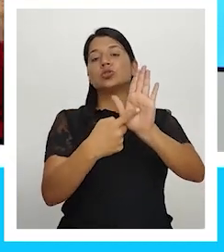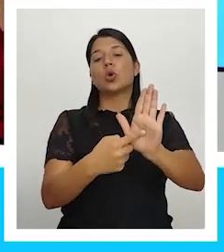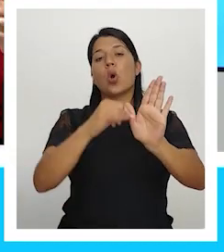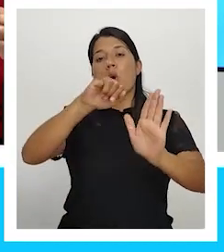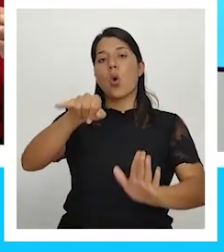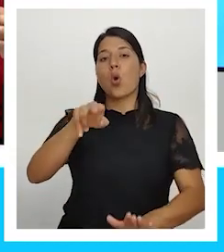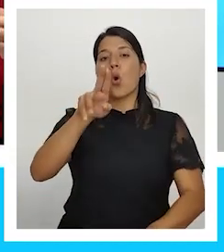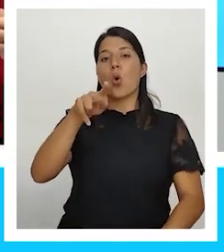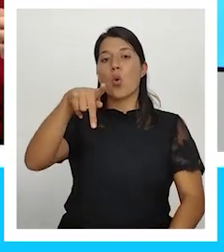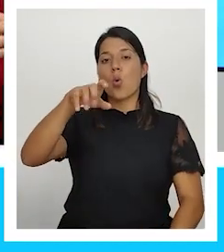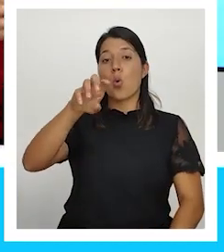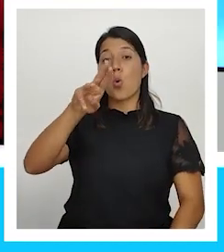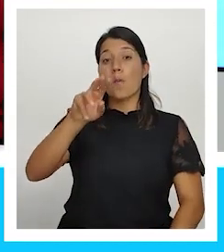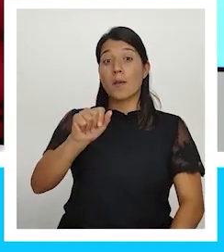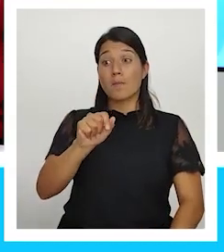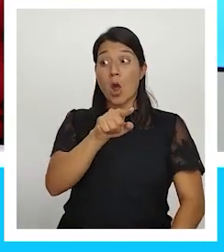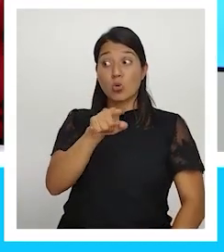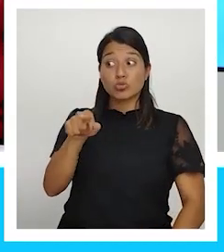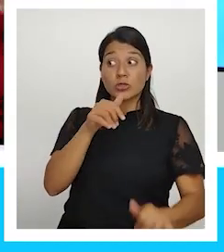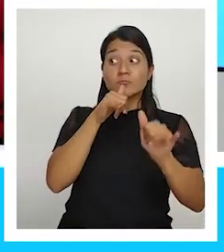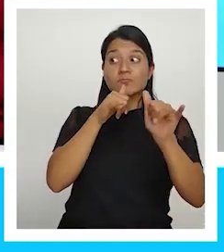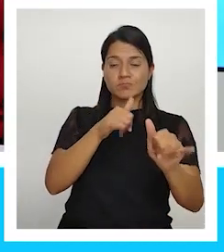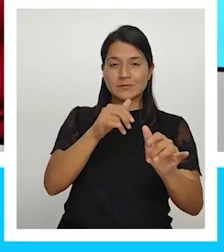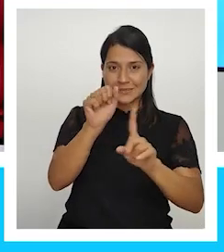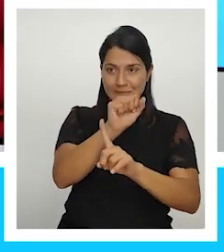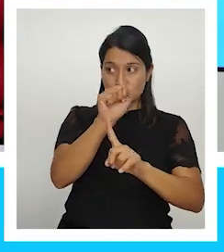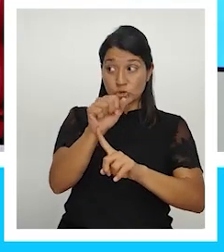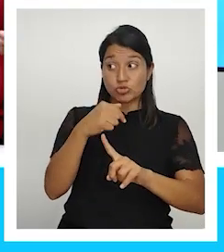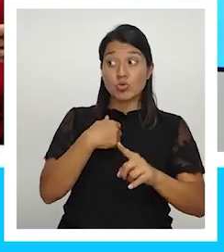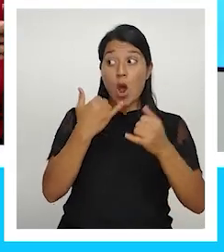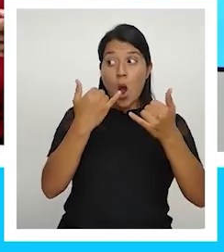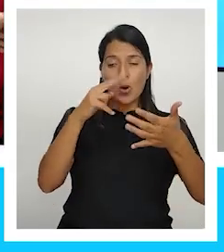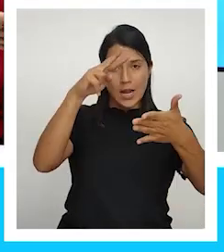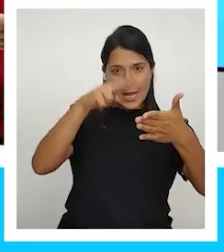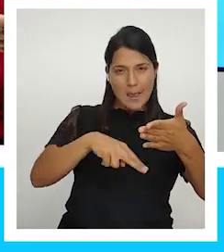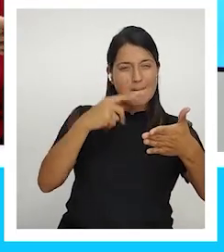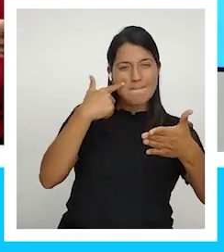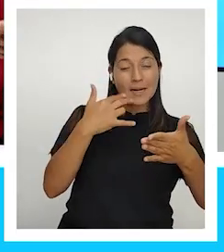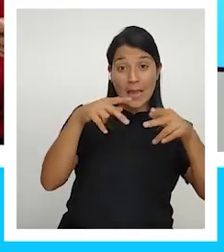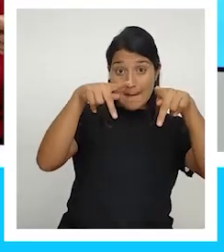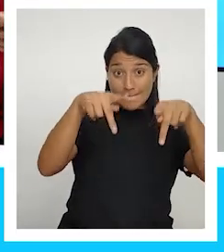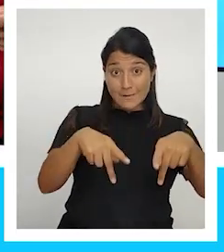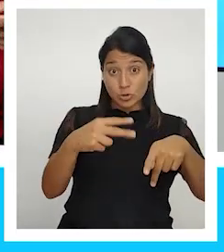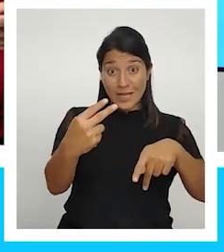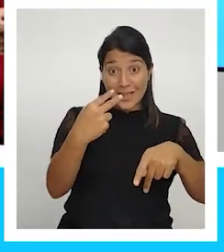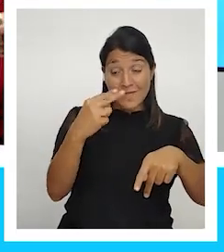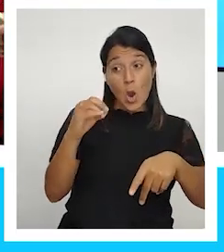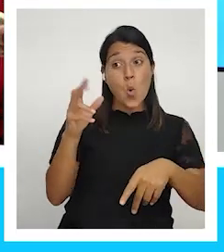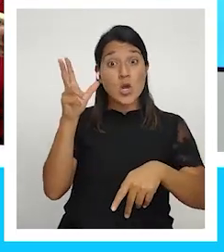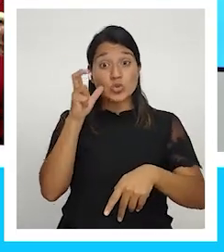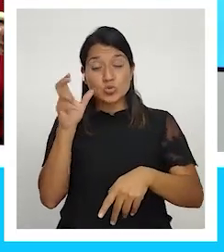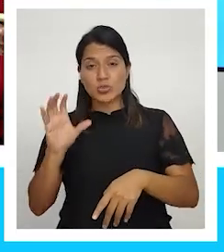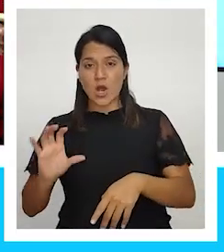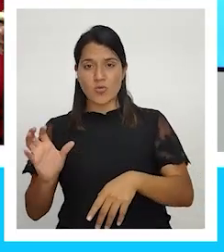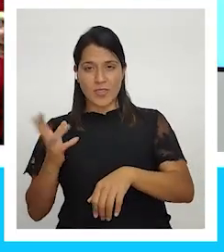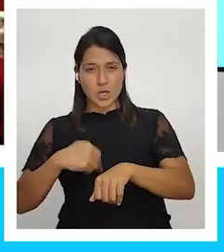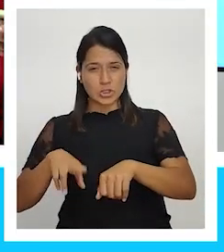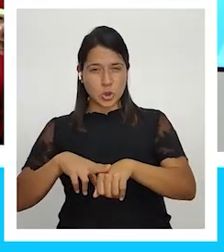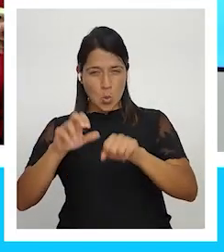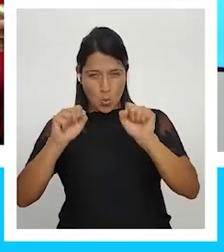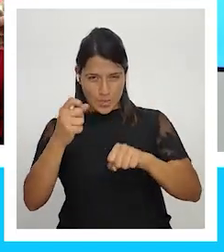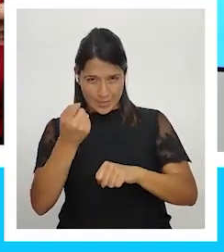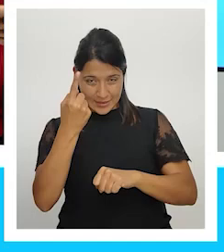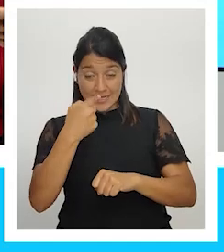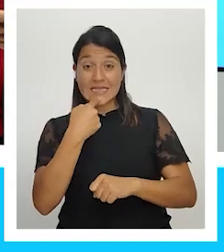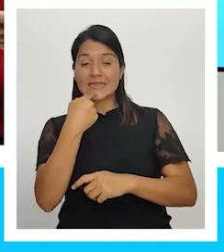esta situación. Voy a leerlo para que nuestros televidentes y también quienes nos escuchan por Radio Nacional puedan entender esta información. Bueno, según el